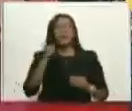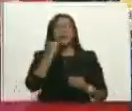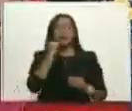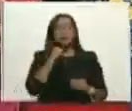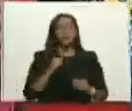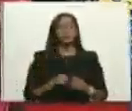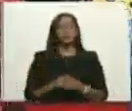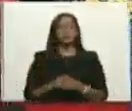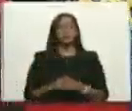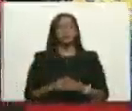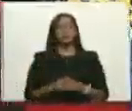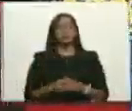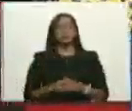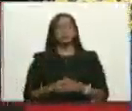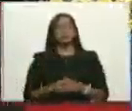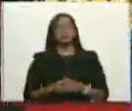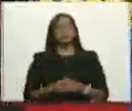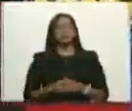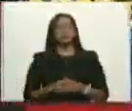mañosos.